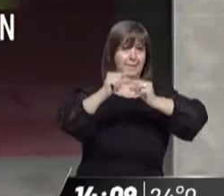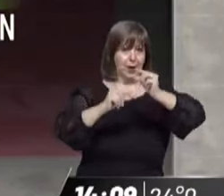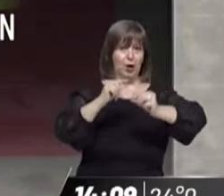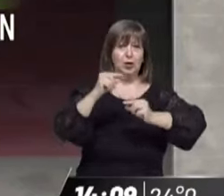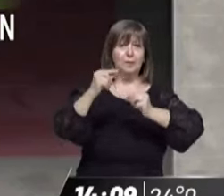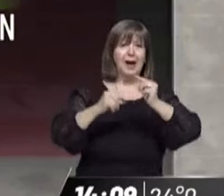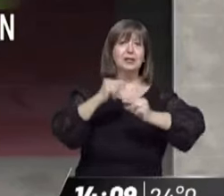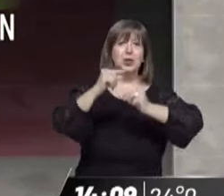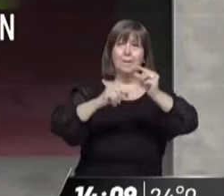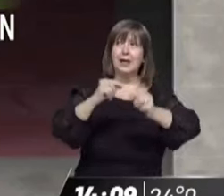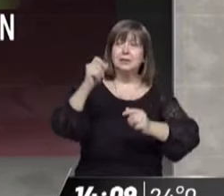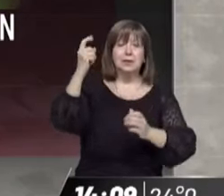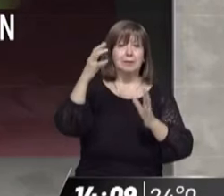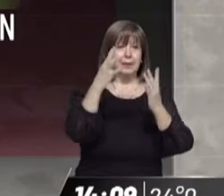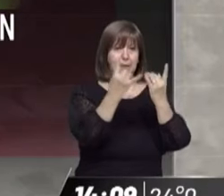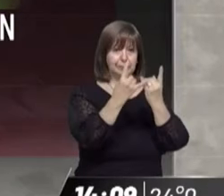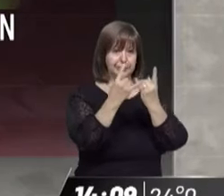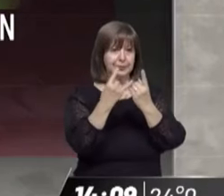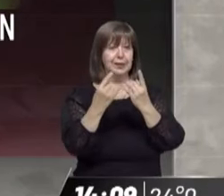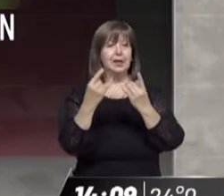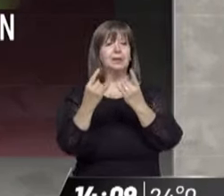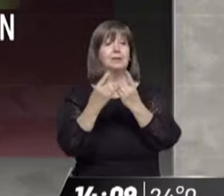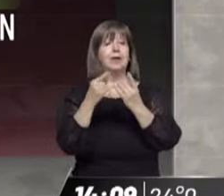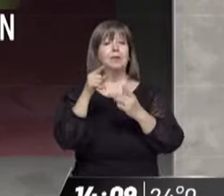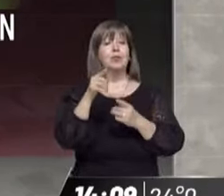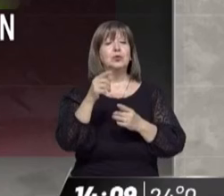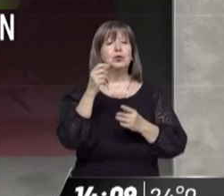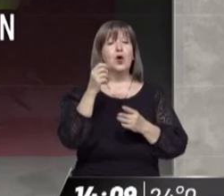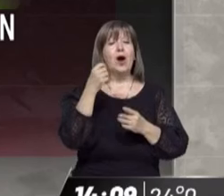Primero, completar el formulario en